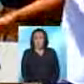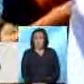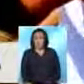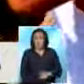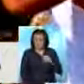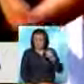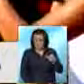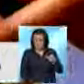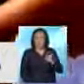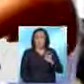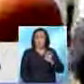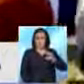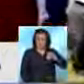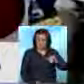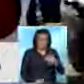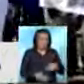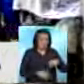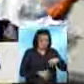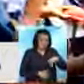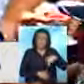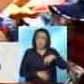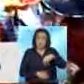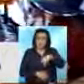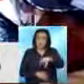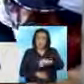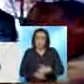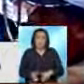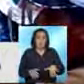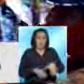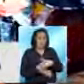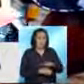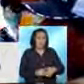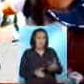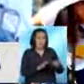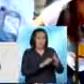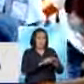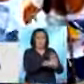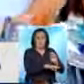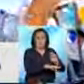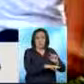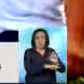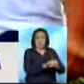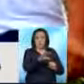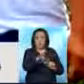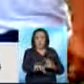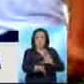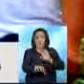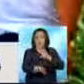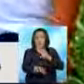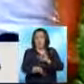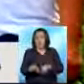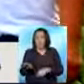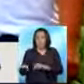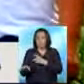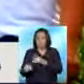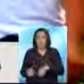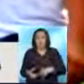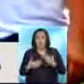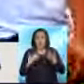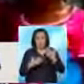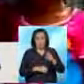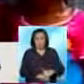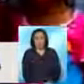Kenji Fujimori caminó en medio de las calles inundadas de los pueblos jóvenes Santa Rosa, Cahuil y 18 de febrero en Lambayeque y dio su